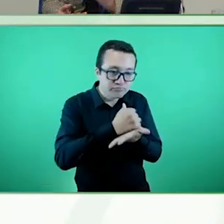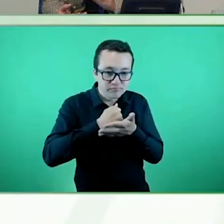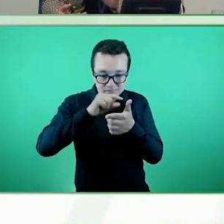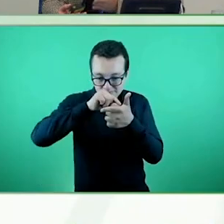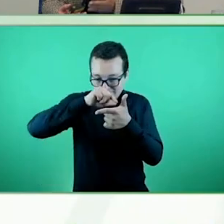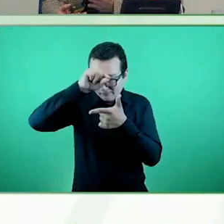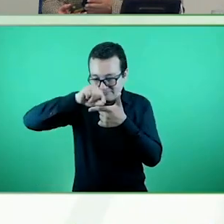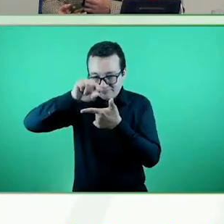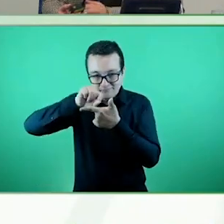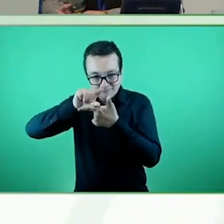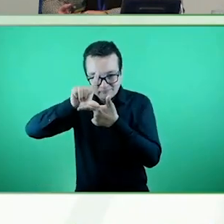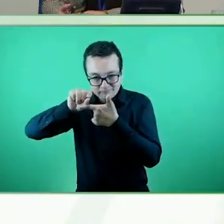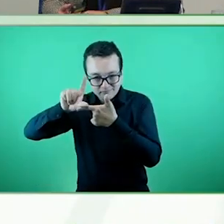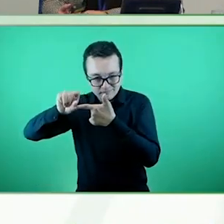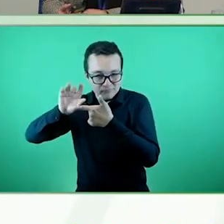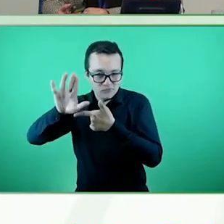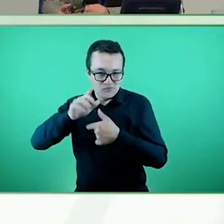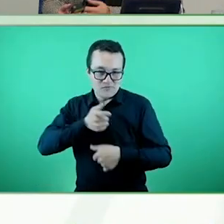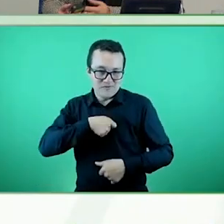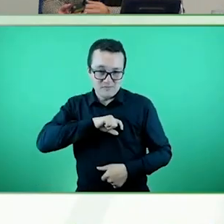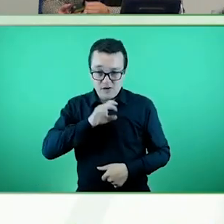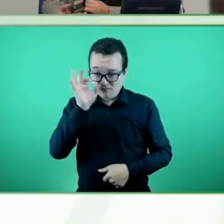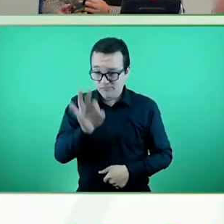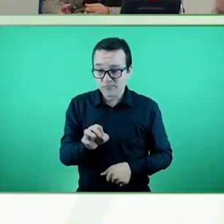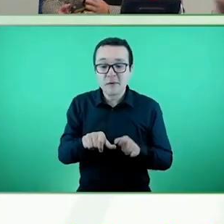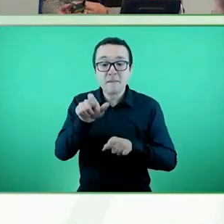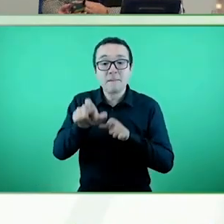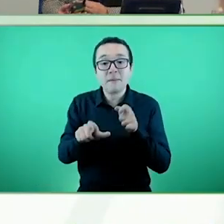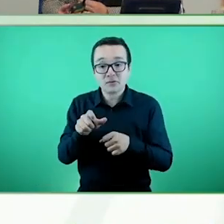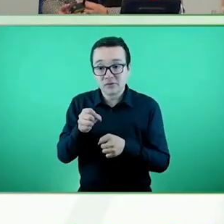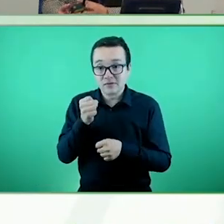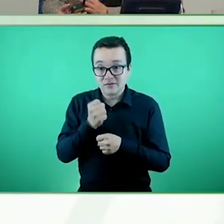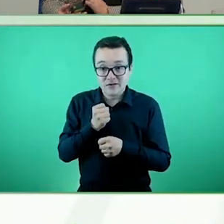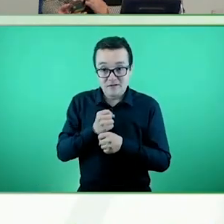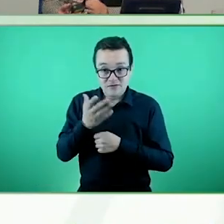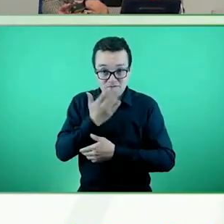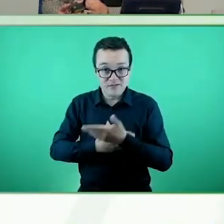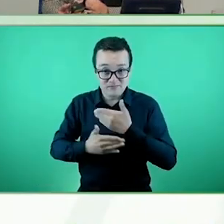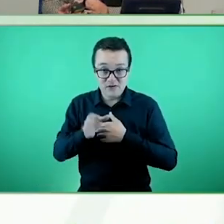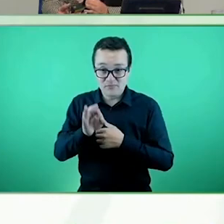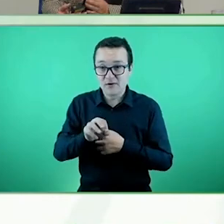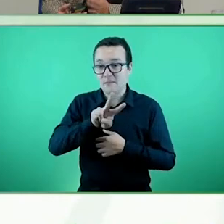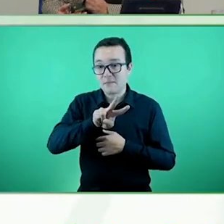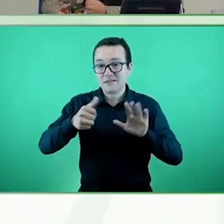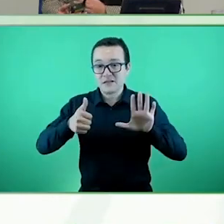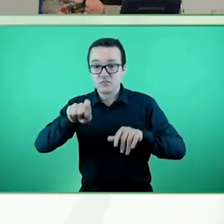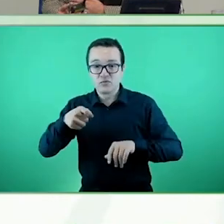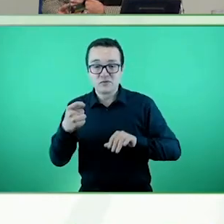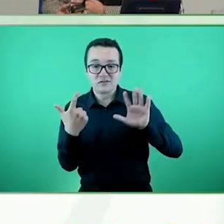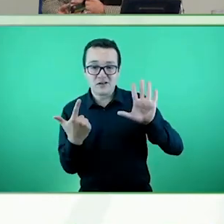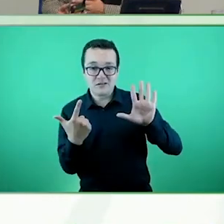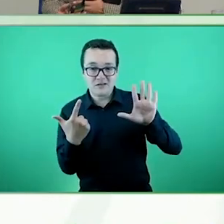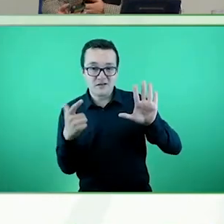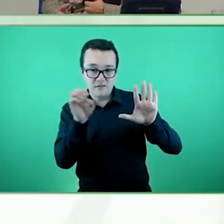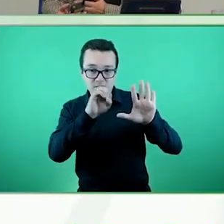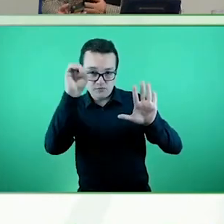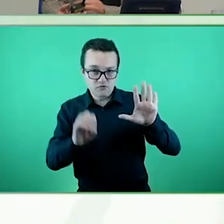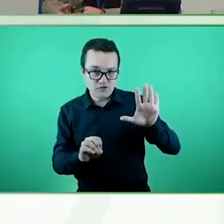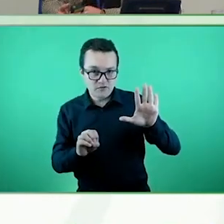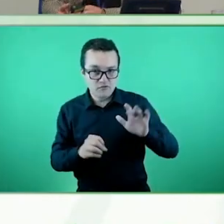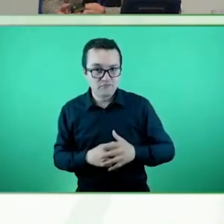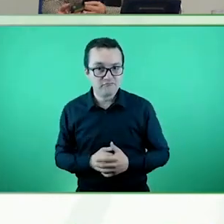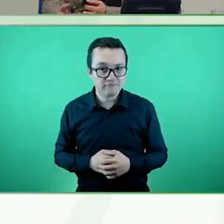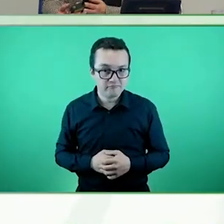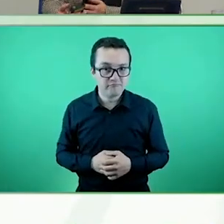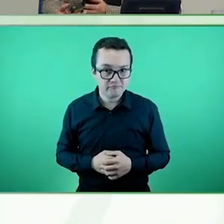la tasa de empleo de personas con discapacidad en edad laboral es del 26,7%, teniendo en cuenta que la tasa